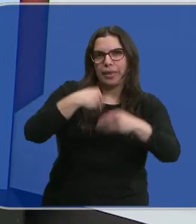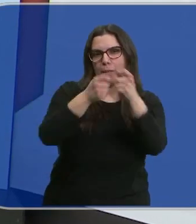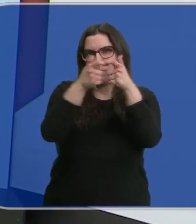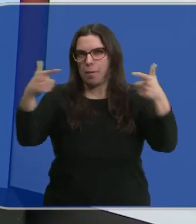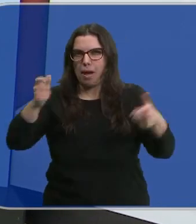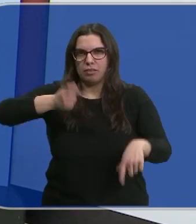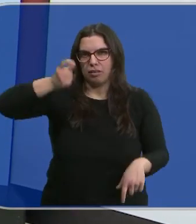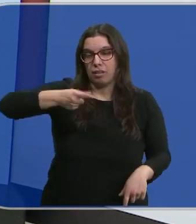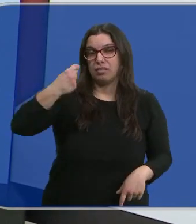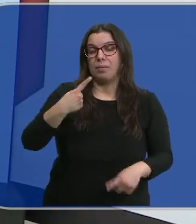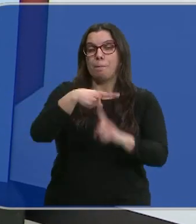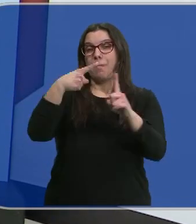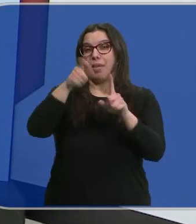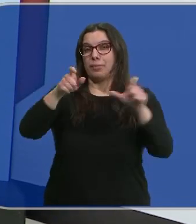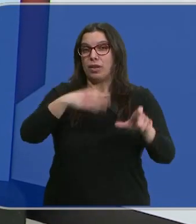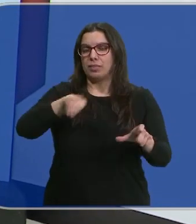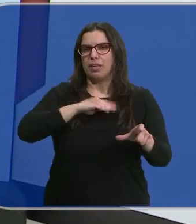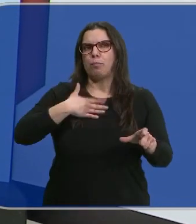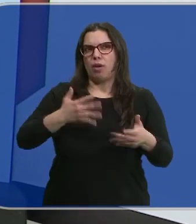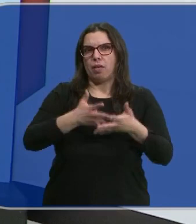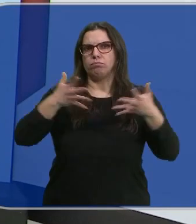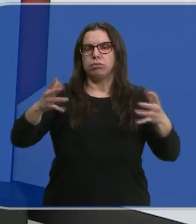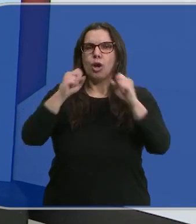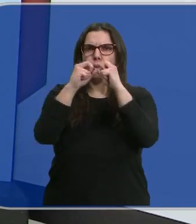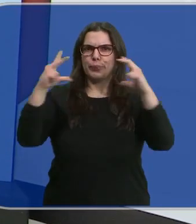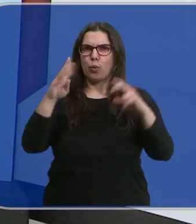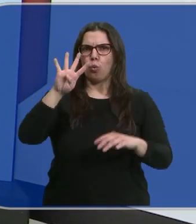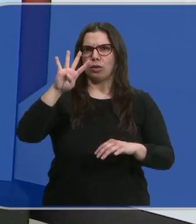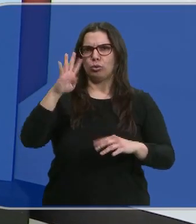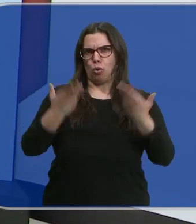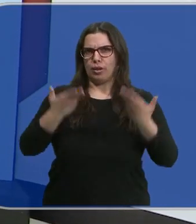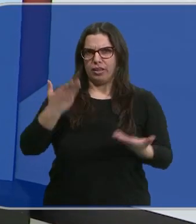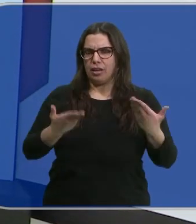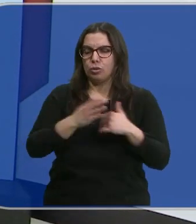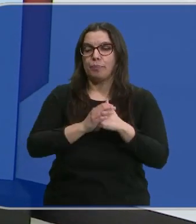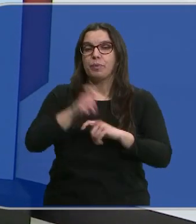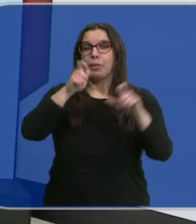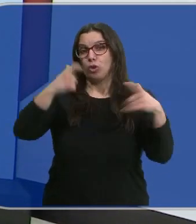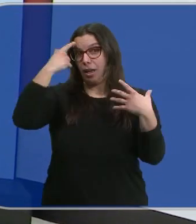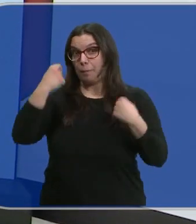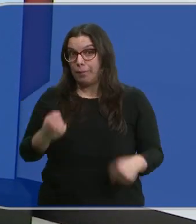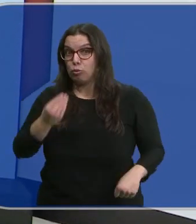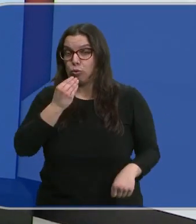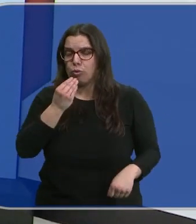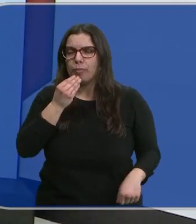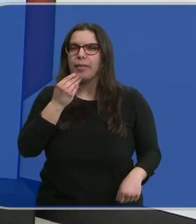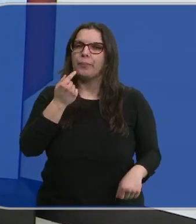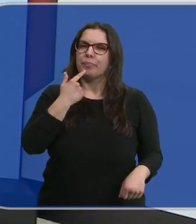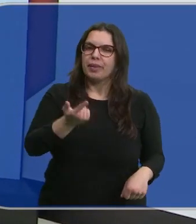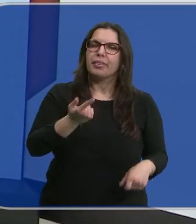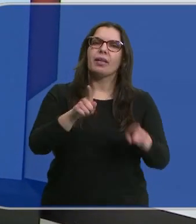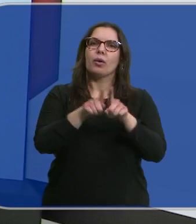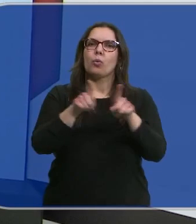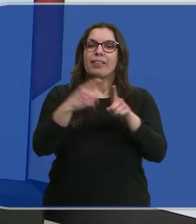las comidas. De media, los españoles ganamos unos 4 kilos durante esta época. Los nutricionistas aconsejan mantener un estilo de